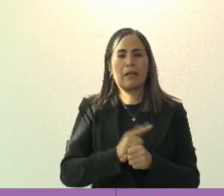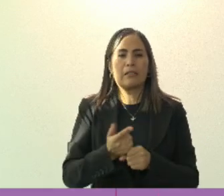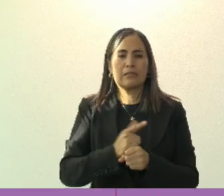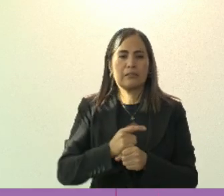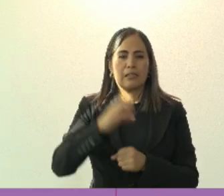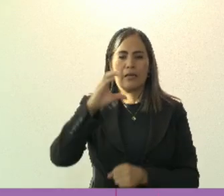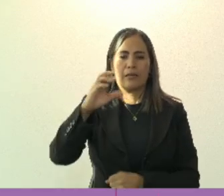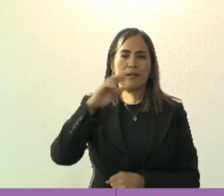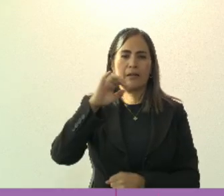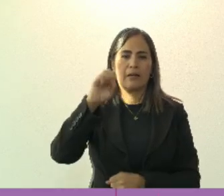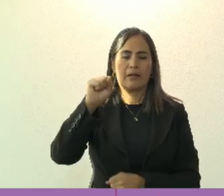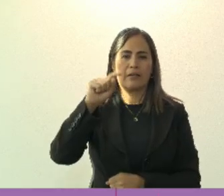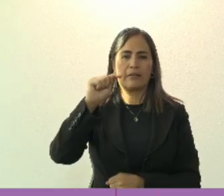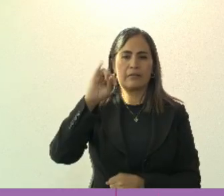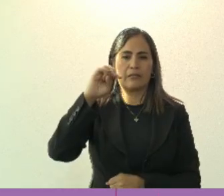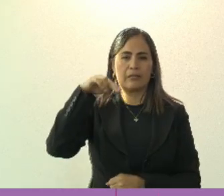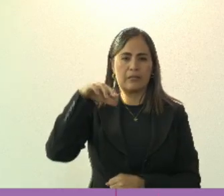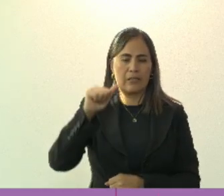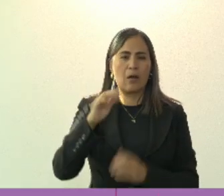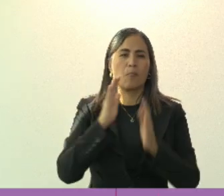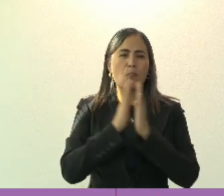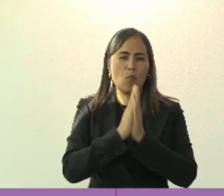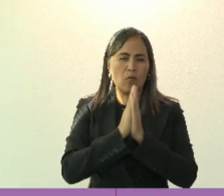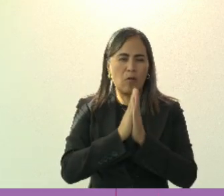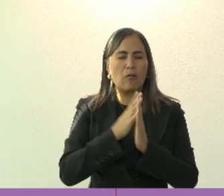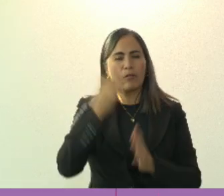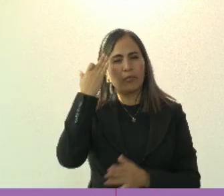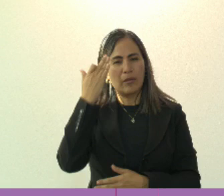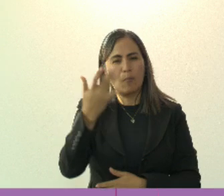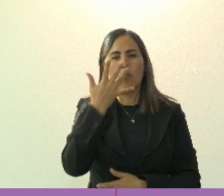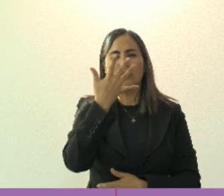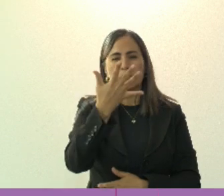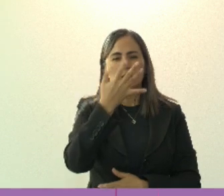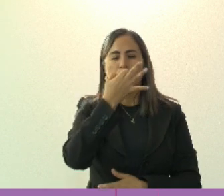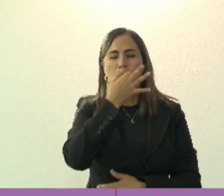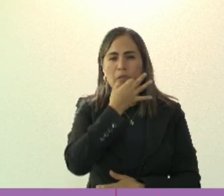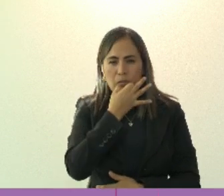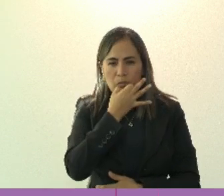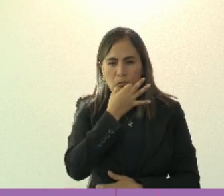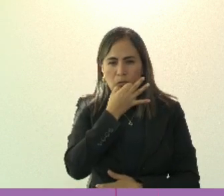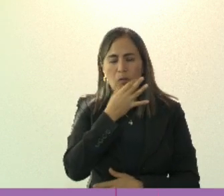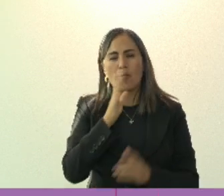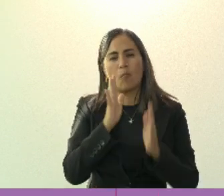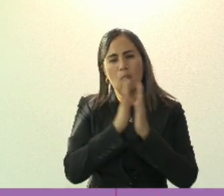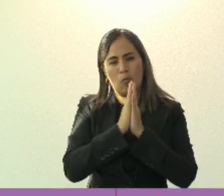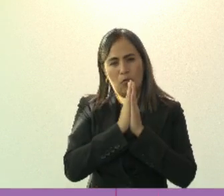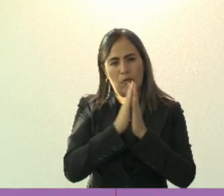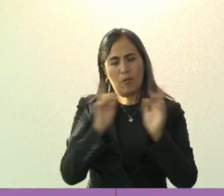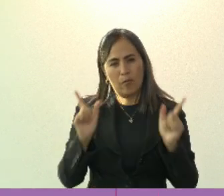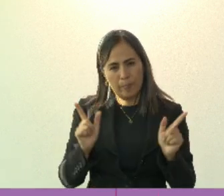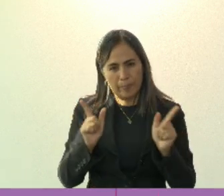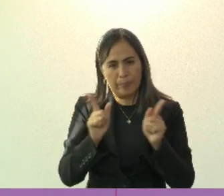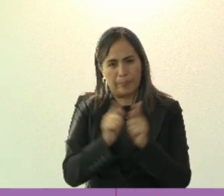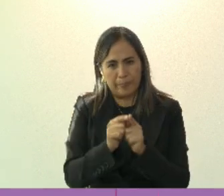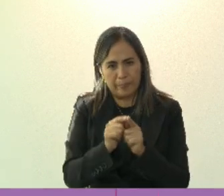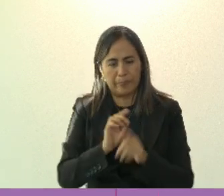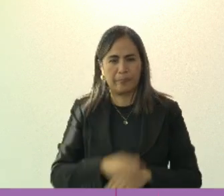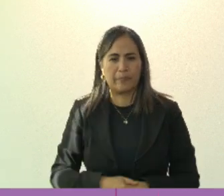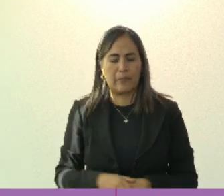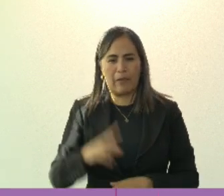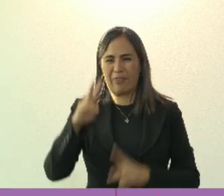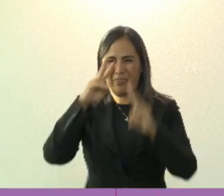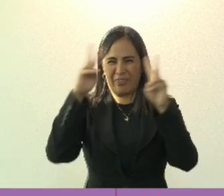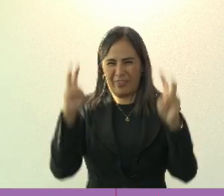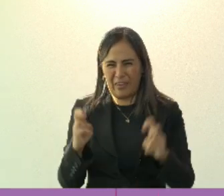Cristina Zárate que nos haga favor de, en 5 minutos, brindarnos una conclusión de estos